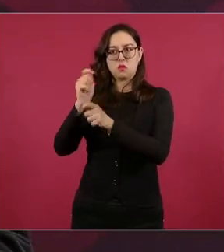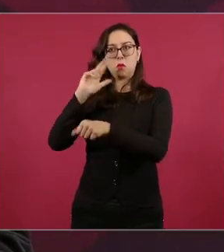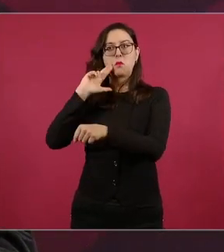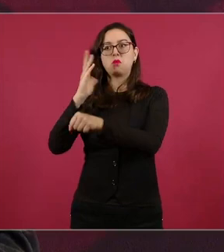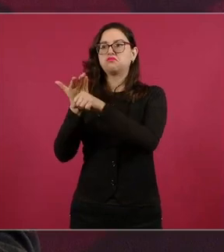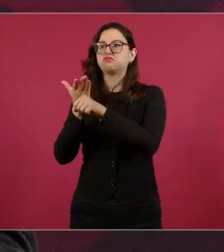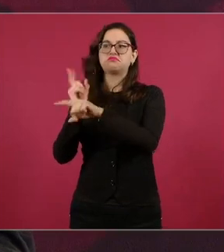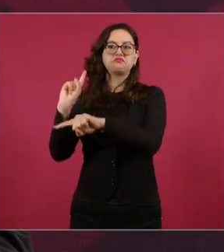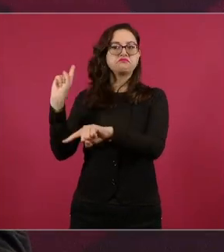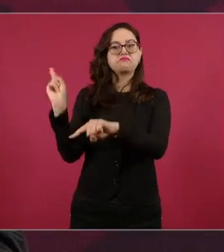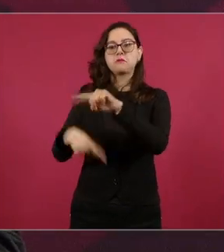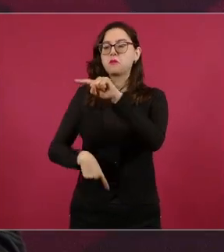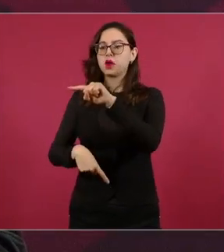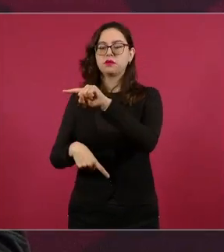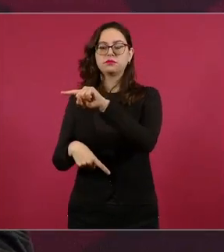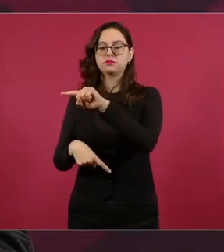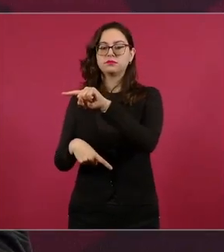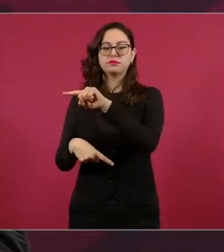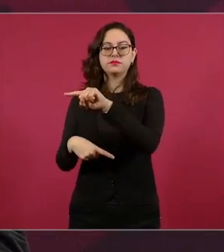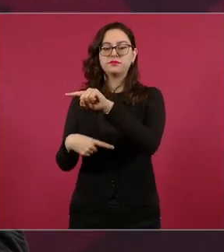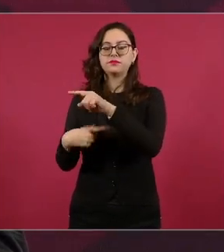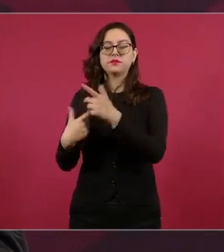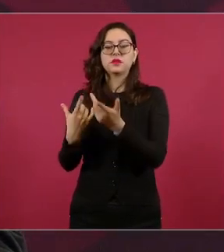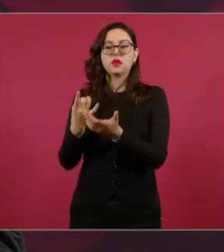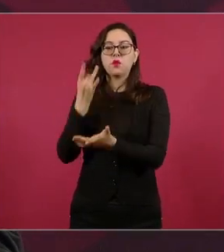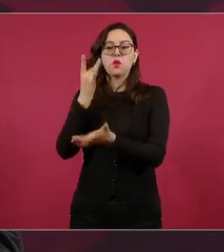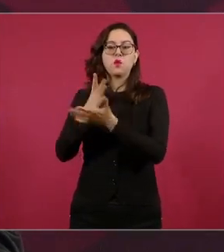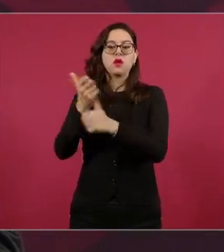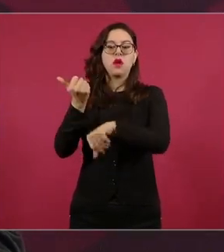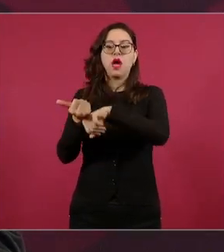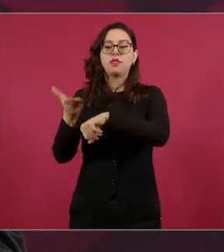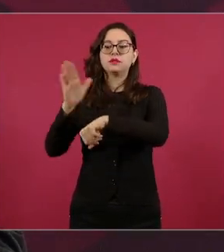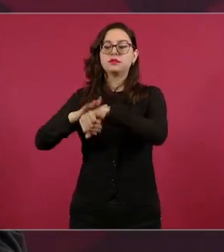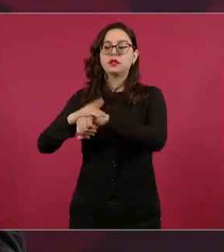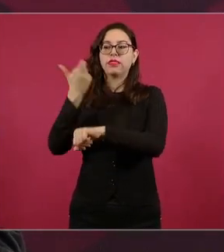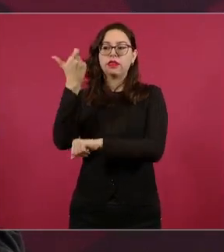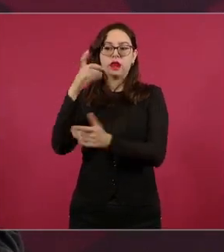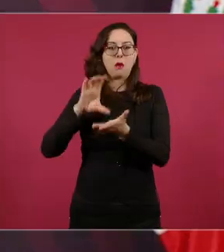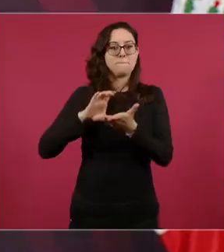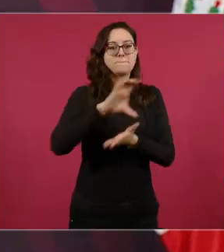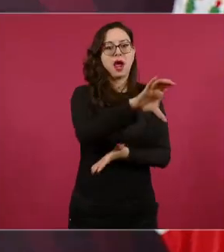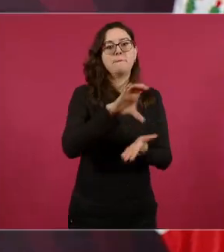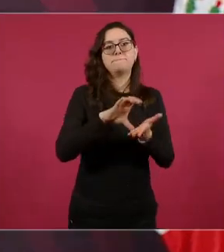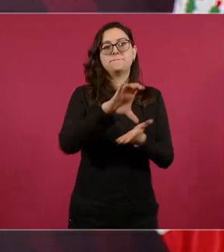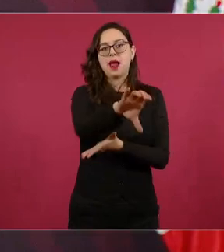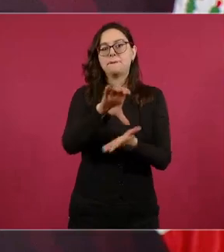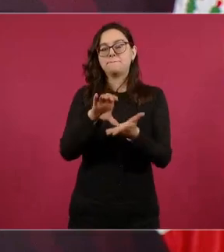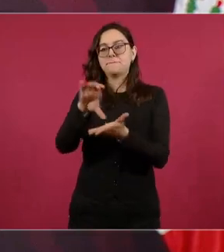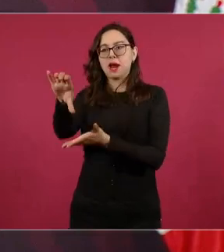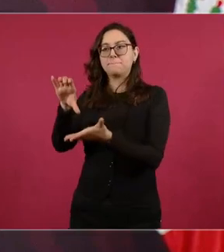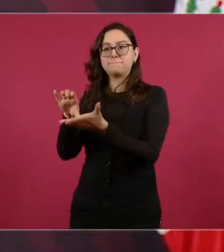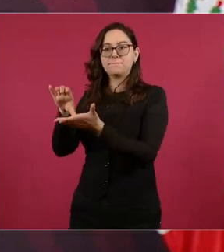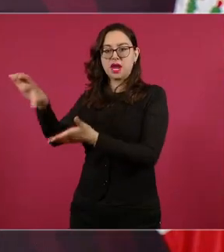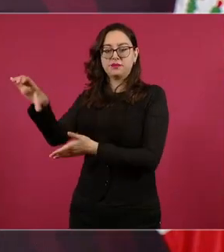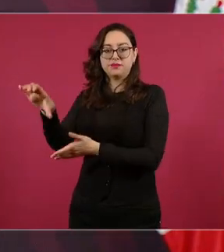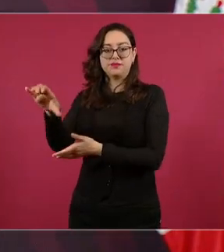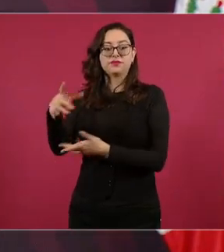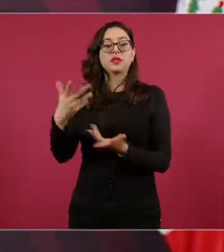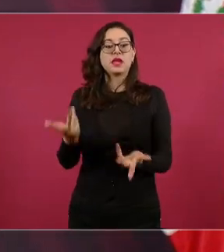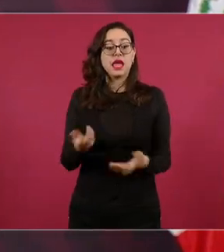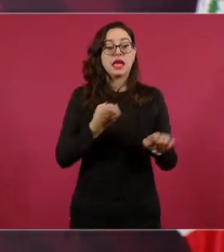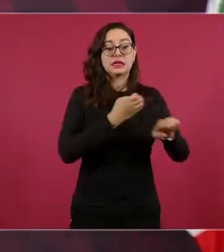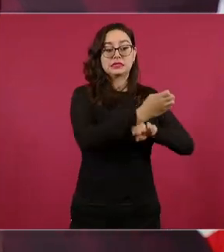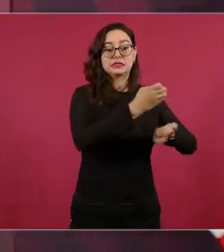nada más con funciones normativas y financieras, porque se dedicaban a